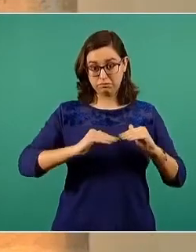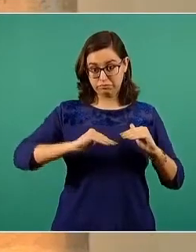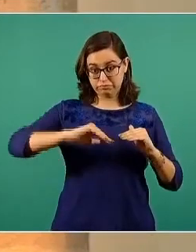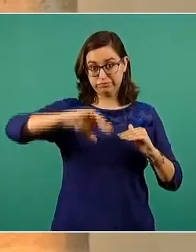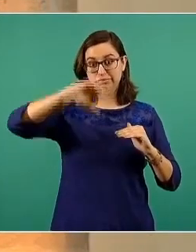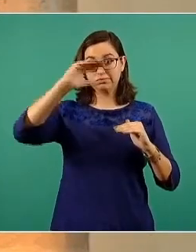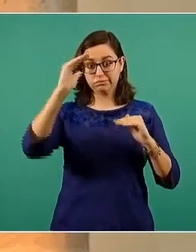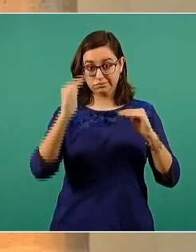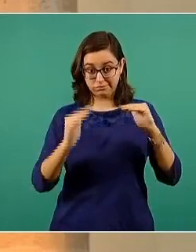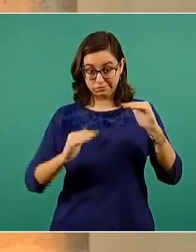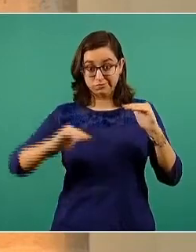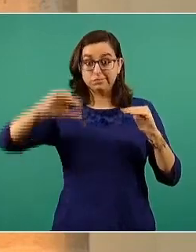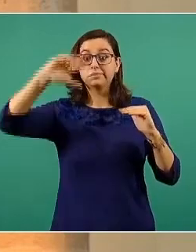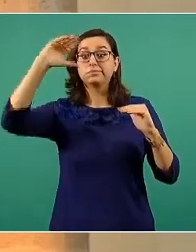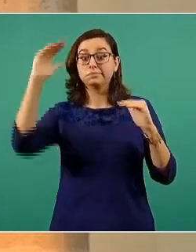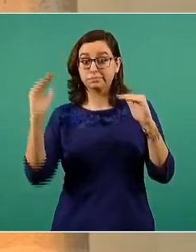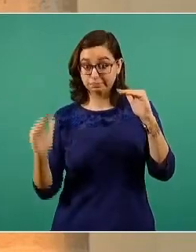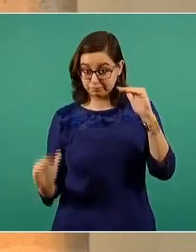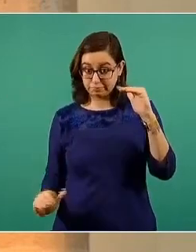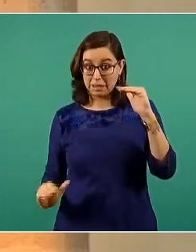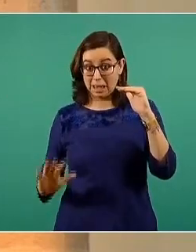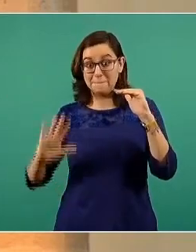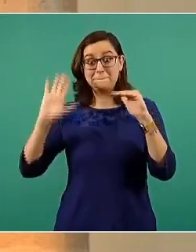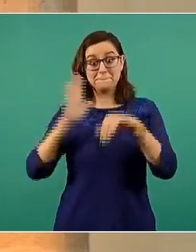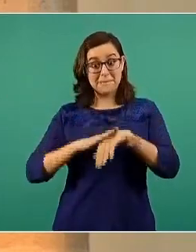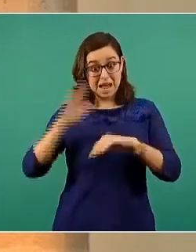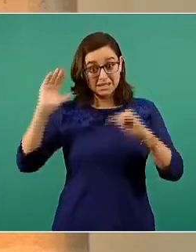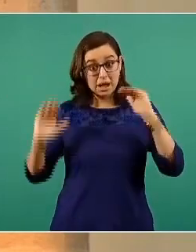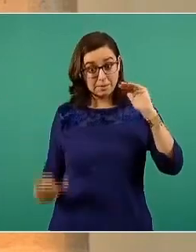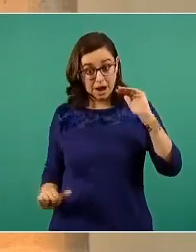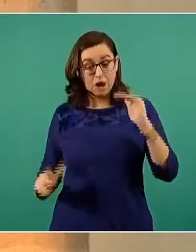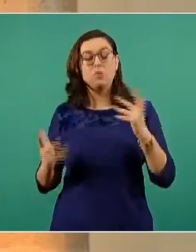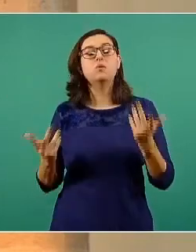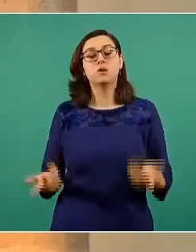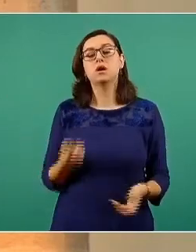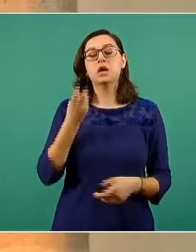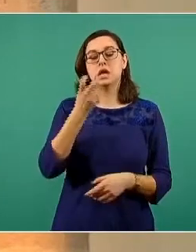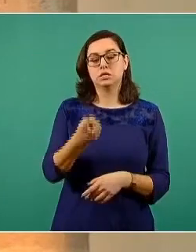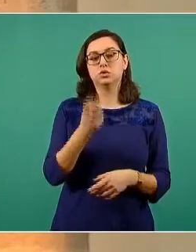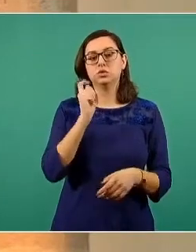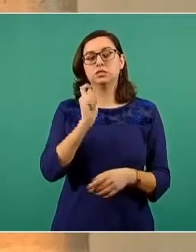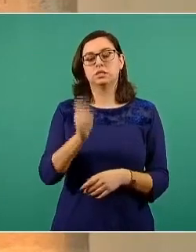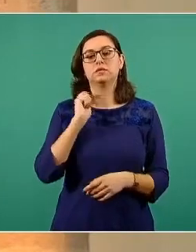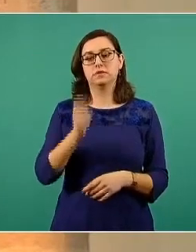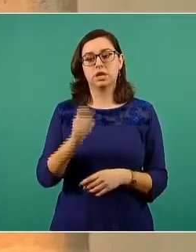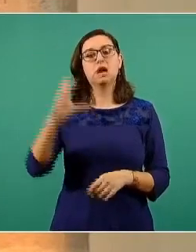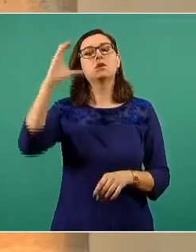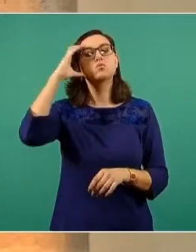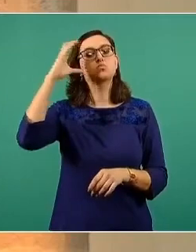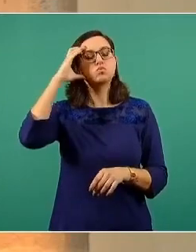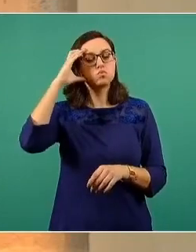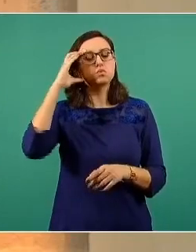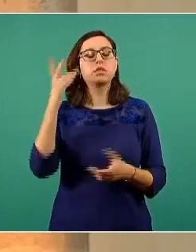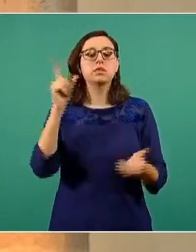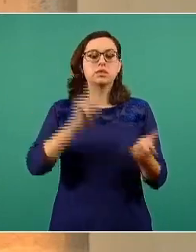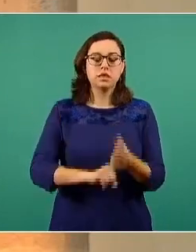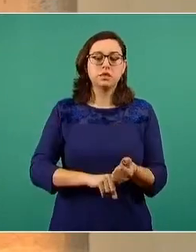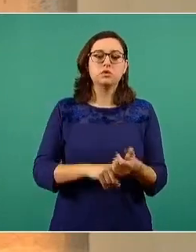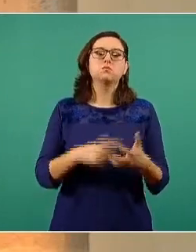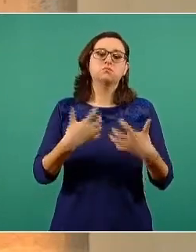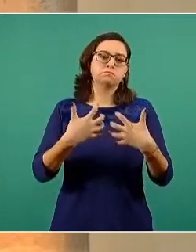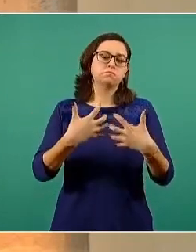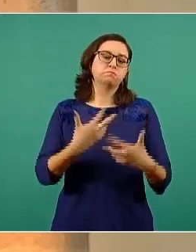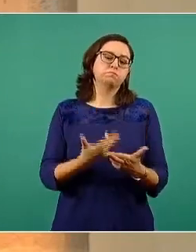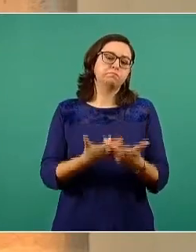descenso de nuestra primera ola, lo cual nos deja una gran cantidad de disponibilidad de camas, tanto generales como con ventilador,